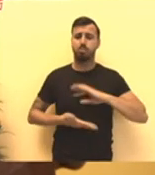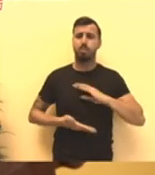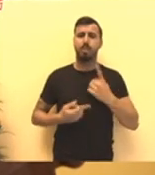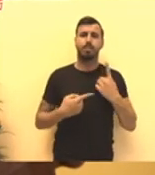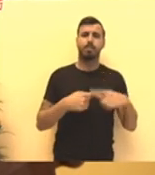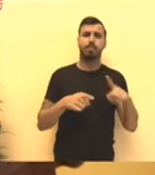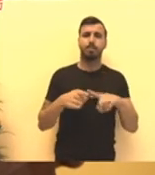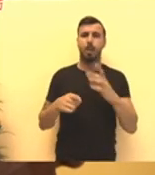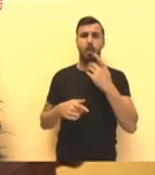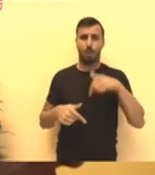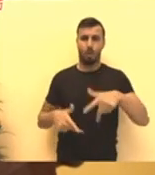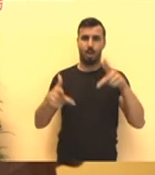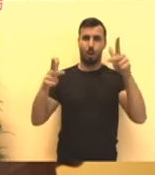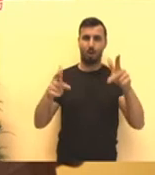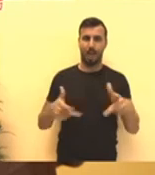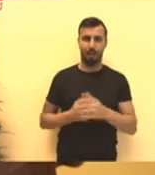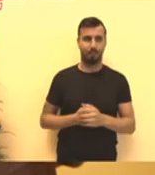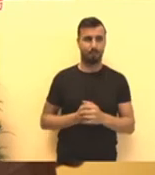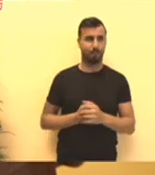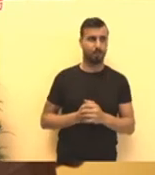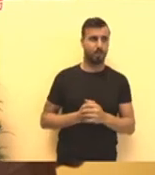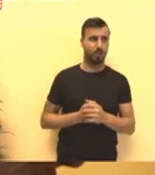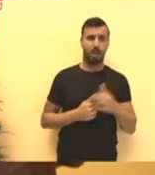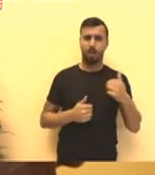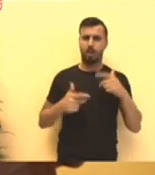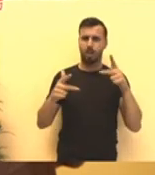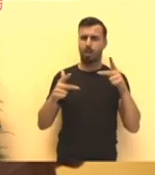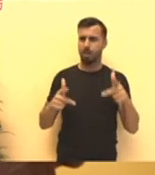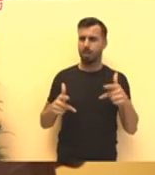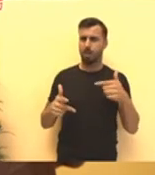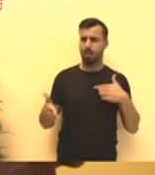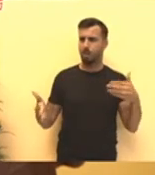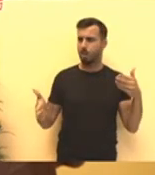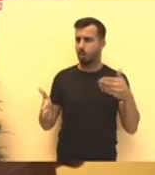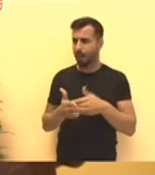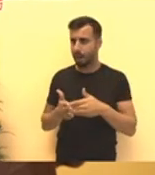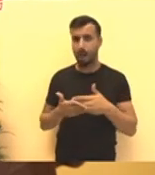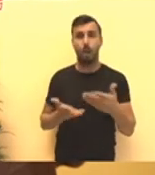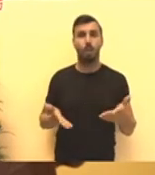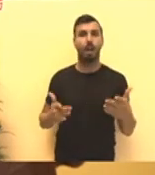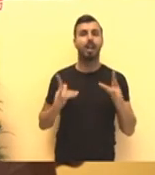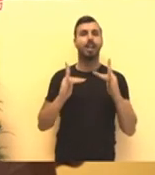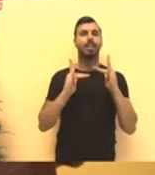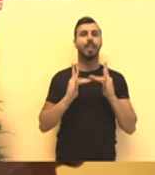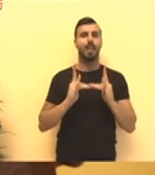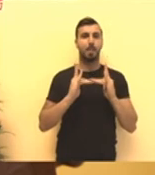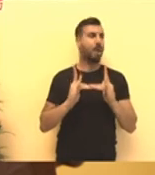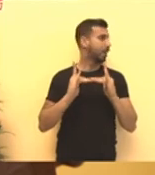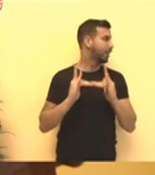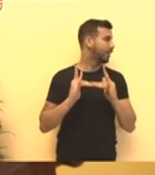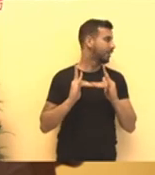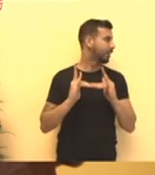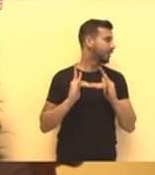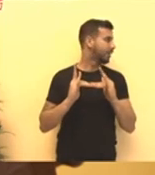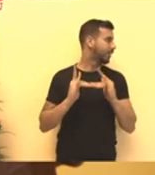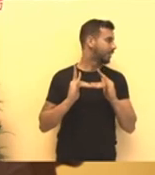por ejemplo, en el hotel hoy, yo he descubierto una barrera más. Y la cama era una, ¿cómo decía yo esta